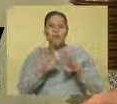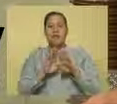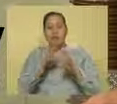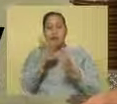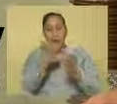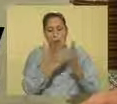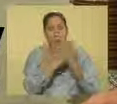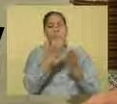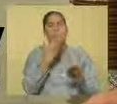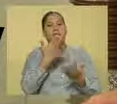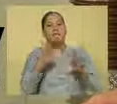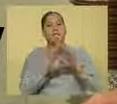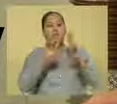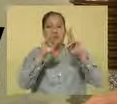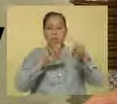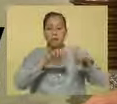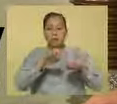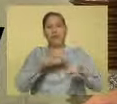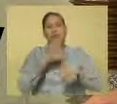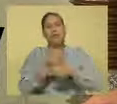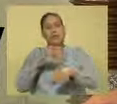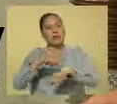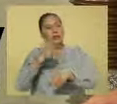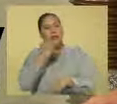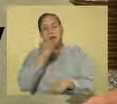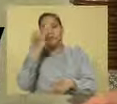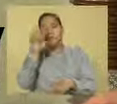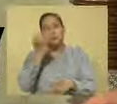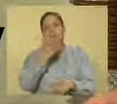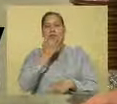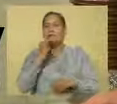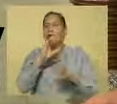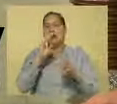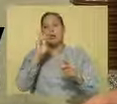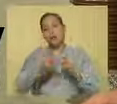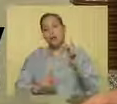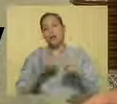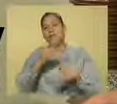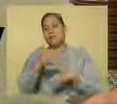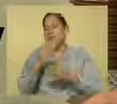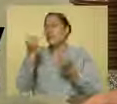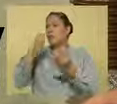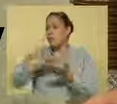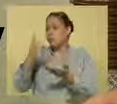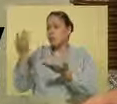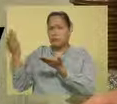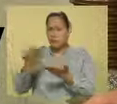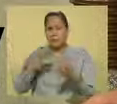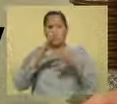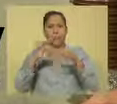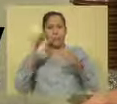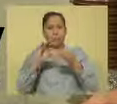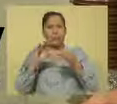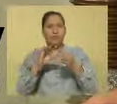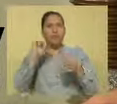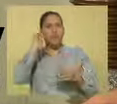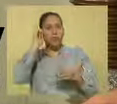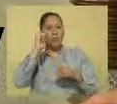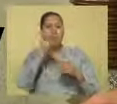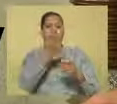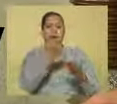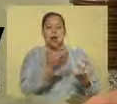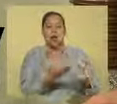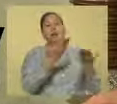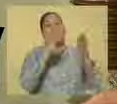considerable en cuestiones de empleo. Por cuestiones de tiempo, bueno, pues ya nos vamos a tener que ir, pero muchísimas gracias por habernos acompañado. Esperemos que este incremento pues